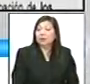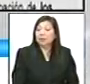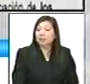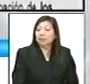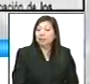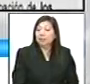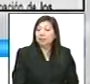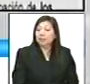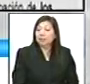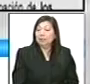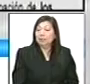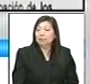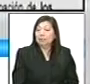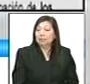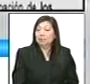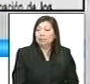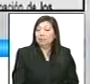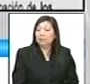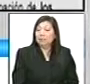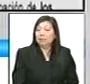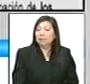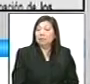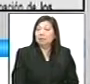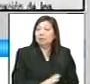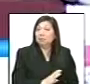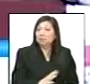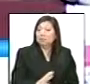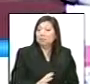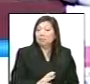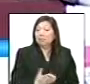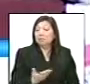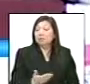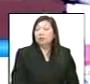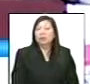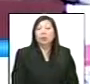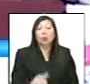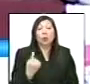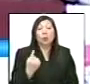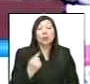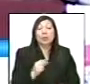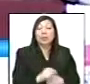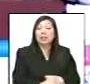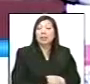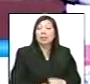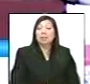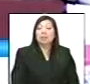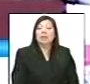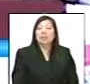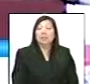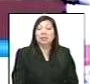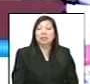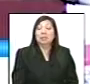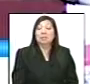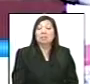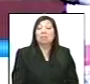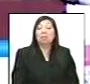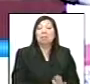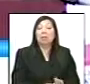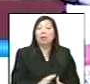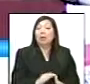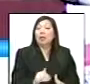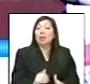es, ¿somos un Estado con una única nación? Es un debate que está presente en